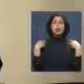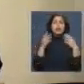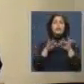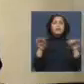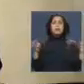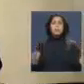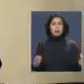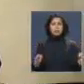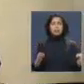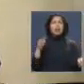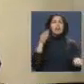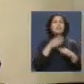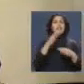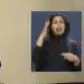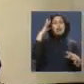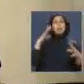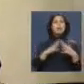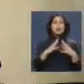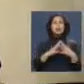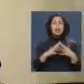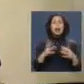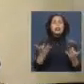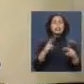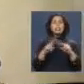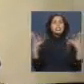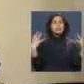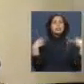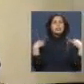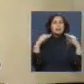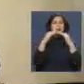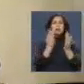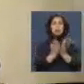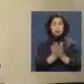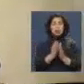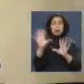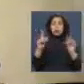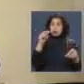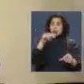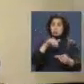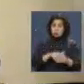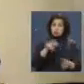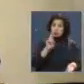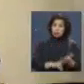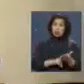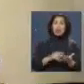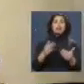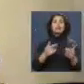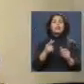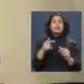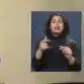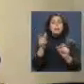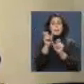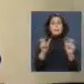los militares y se hacen cargo de las escuelas, locales de votos. Es una elección real donde la gente ese día toma una decisión.